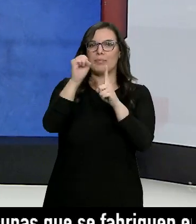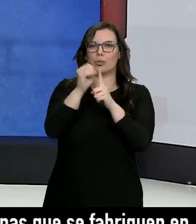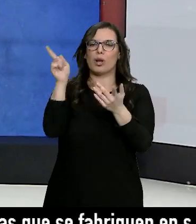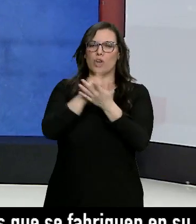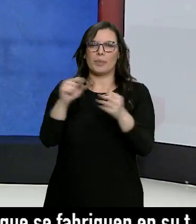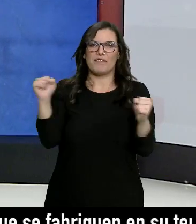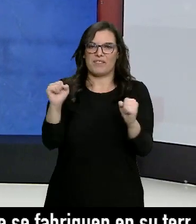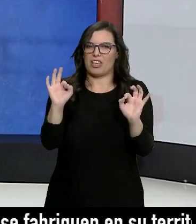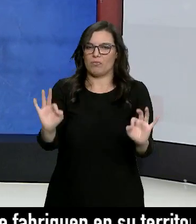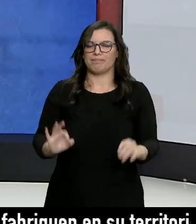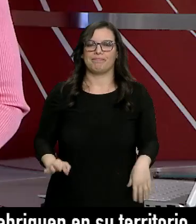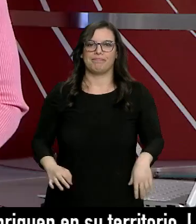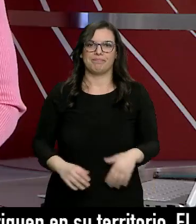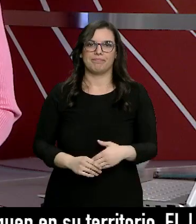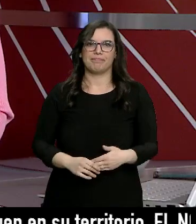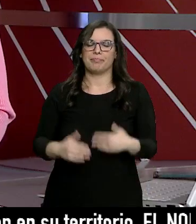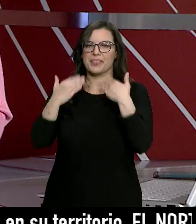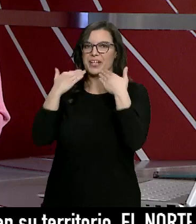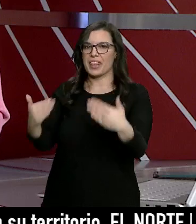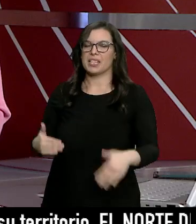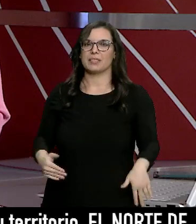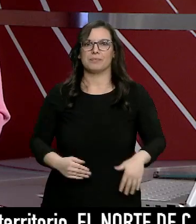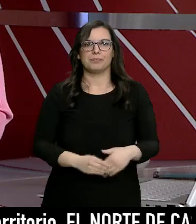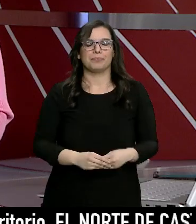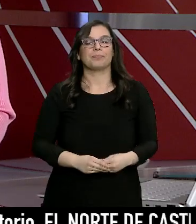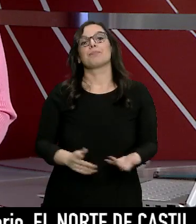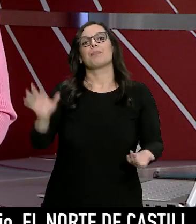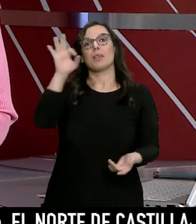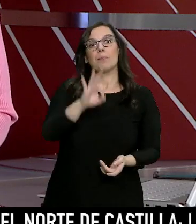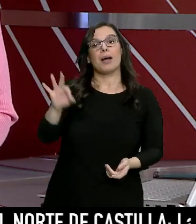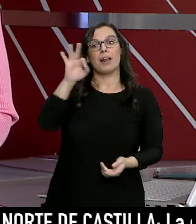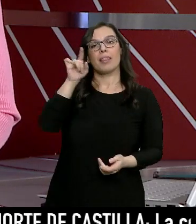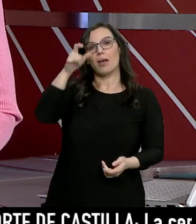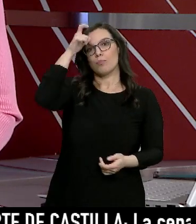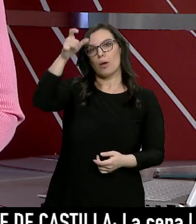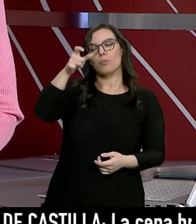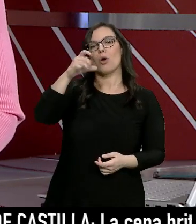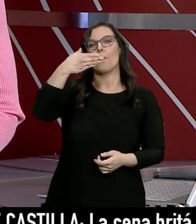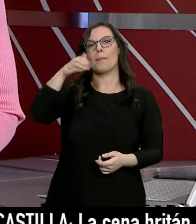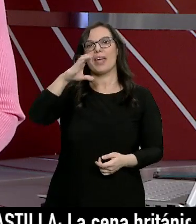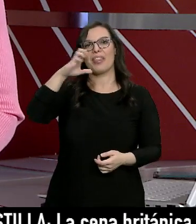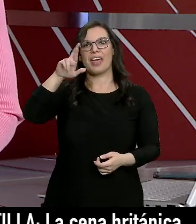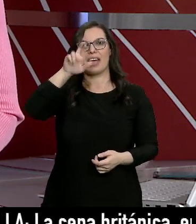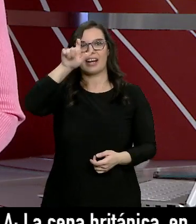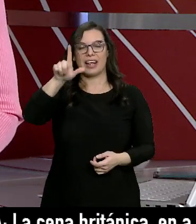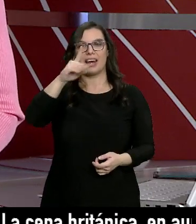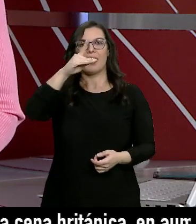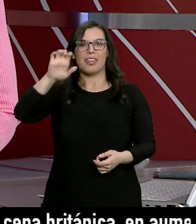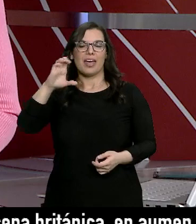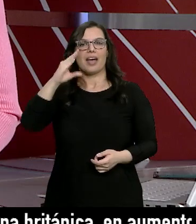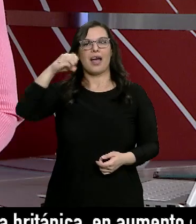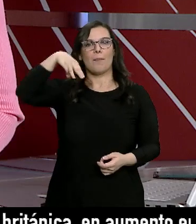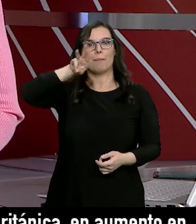otra vez invernales. Gracias, Francisco. En Palencia, en el municipio de Becerril de Campos, está ubicado un